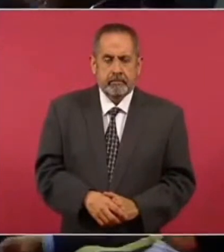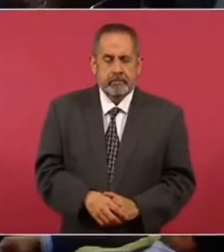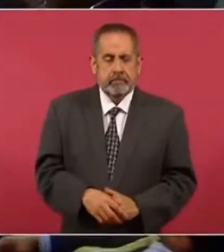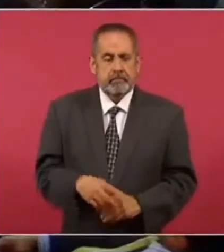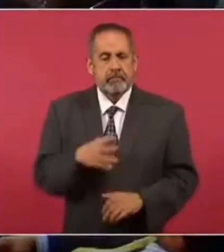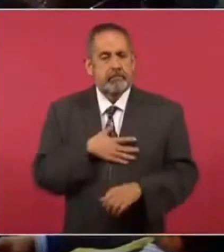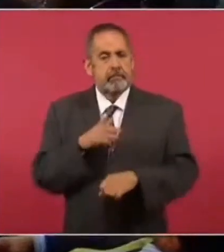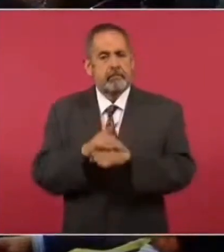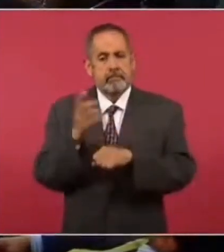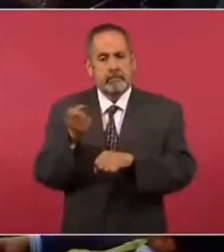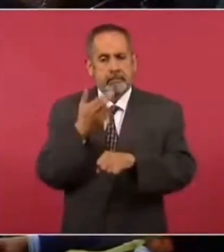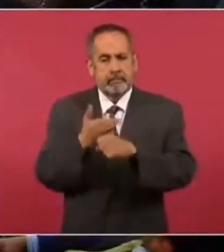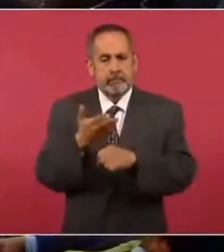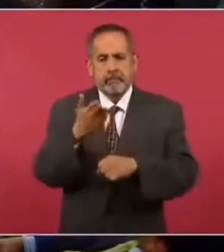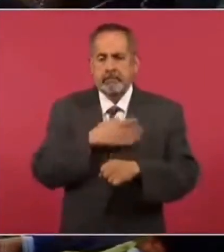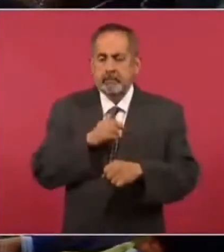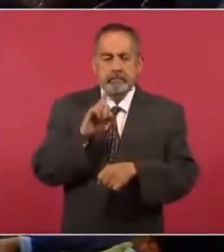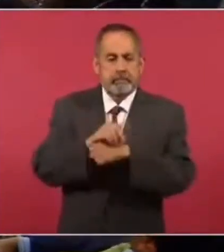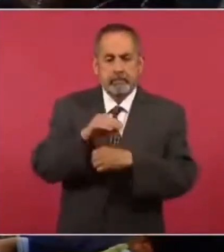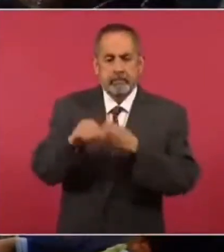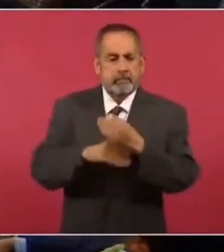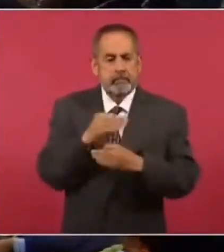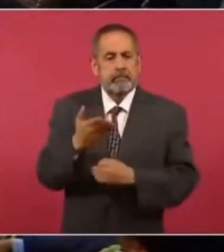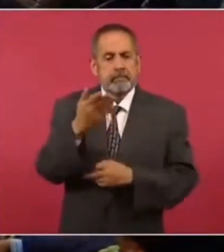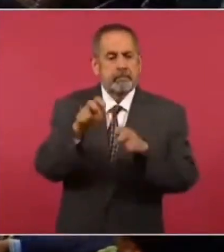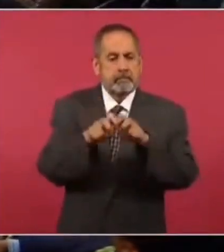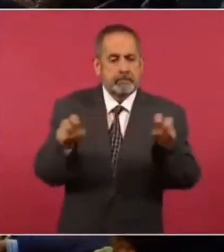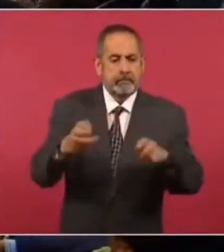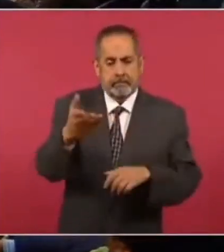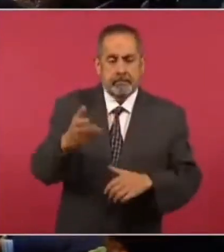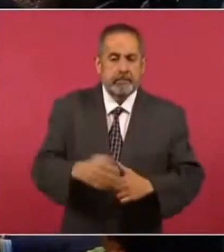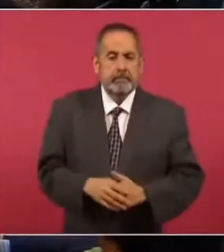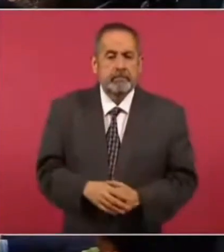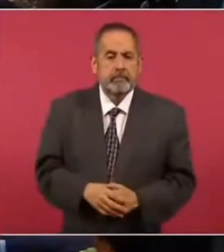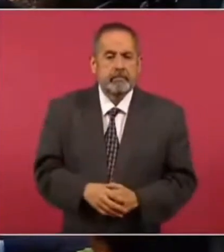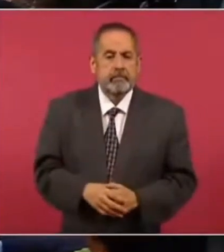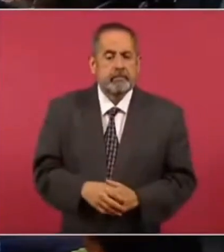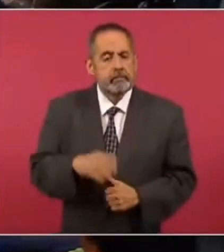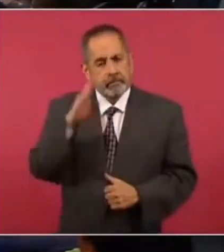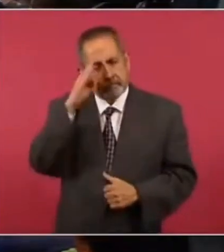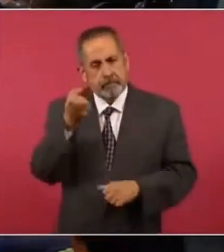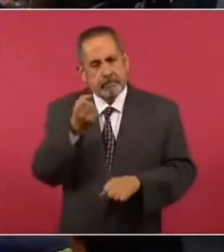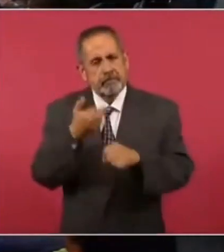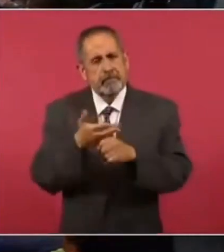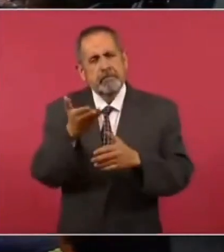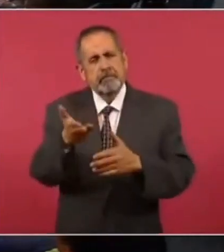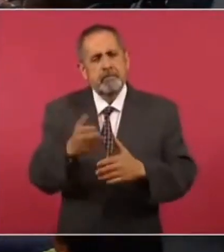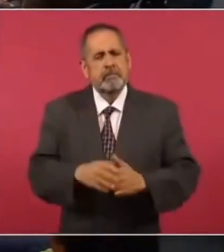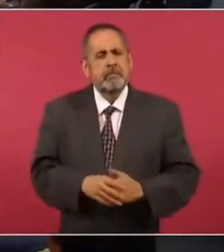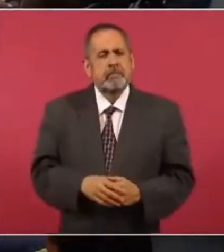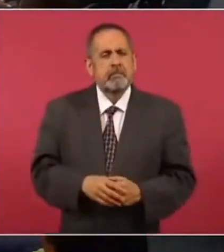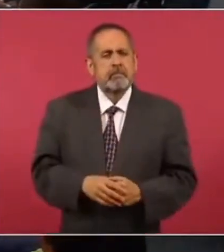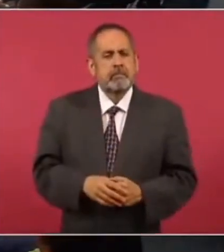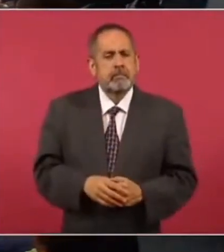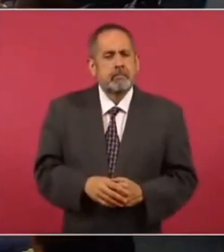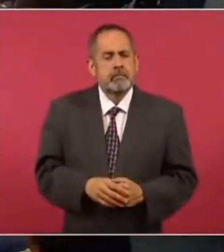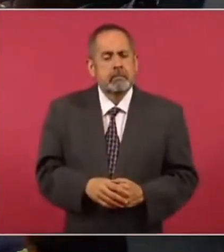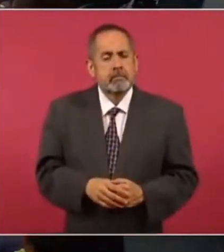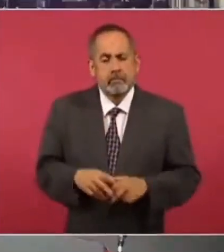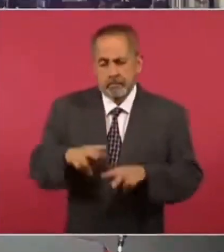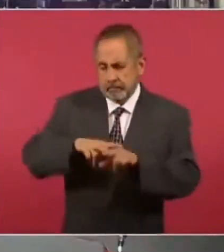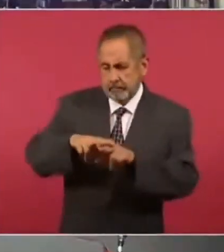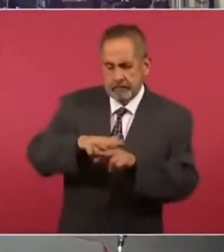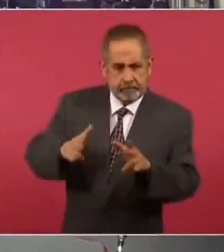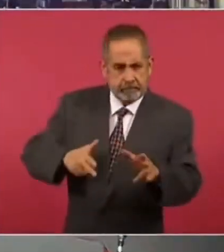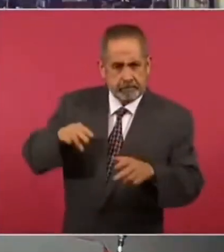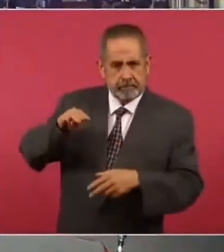buenos días, señor secretario. Buenos días a todos los miembros del gabinete. Señor secretario, bueno, alrededor del Tren